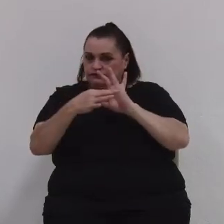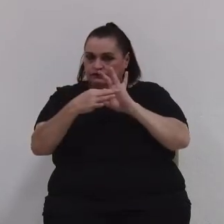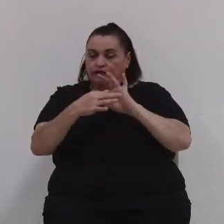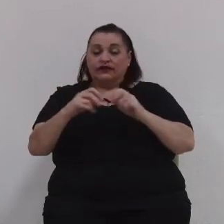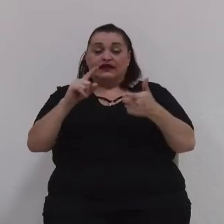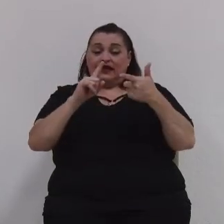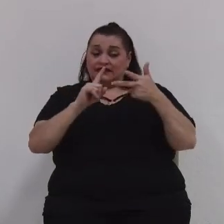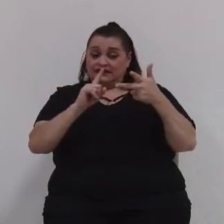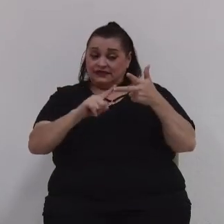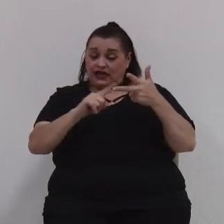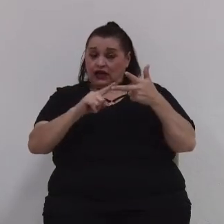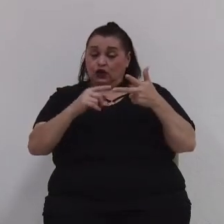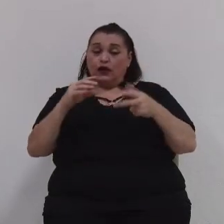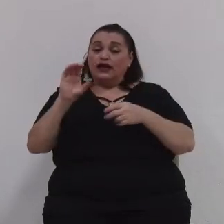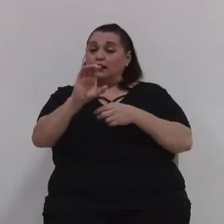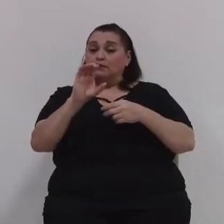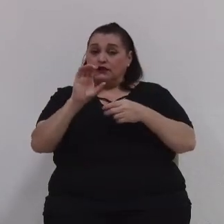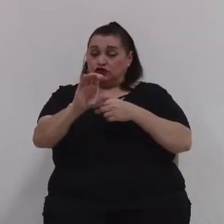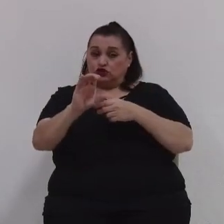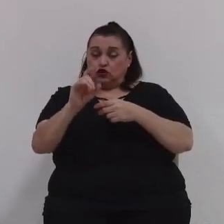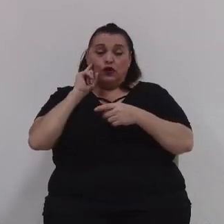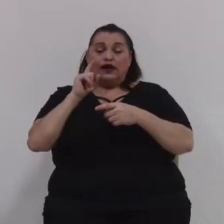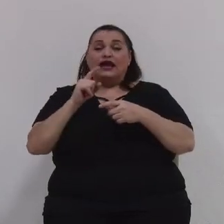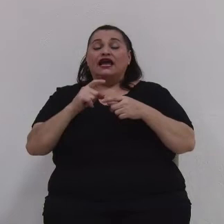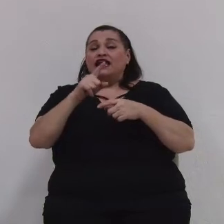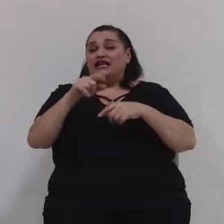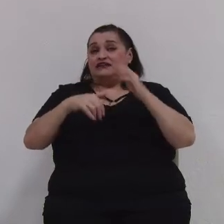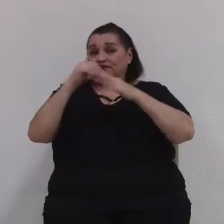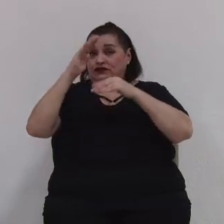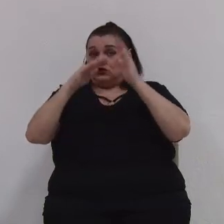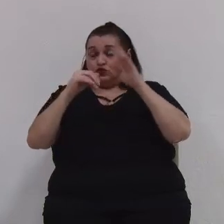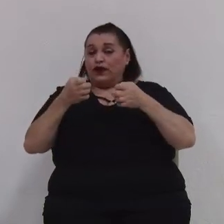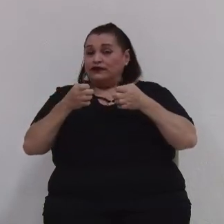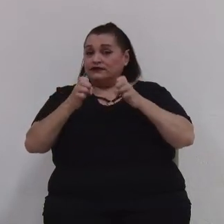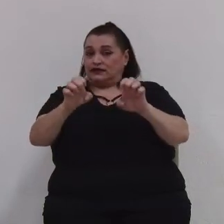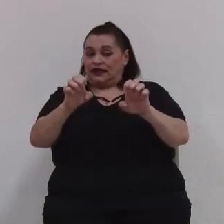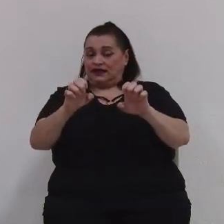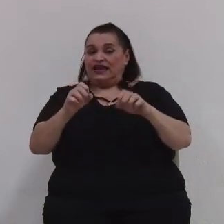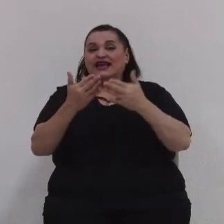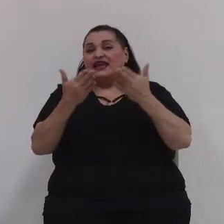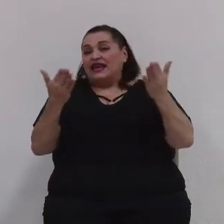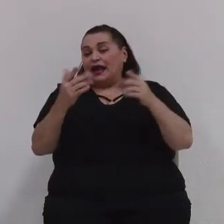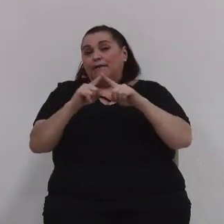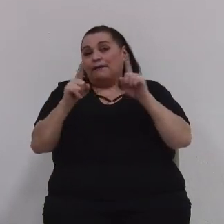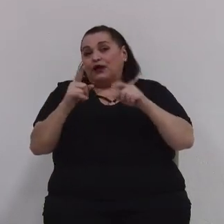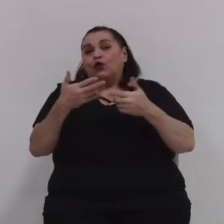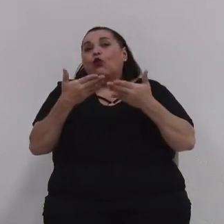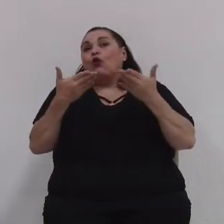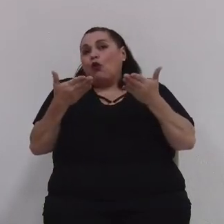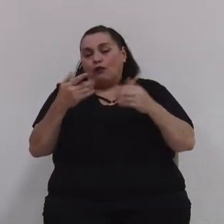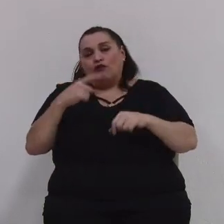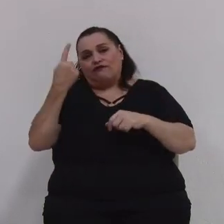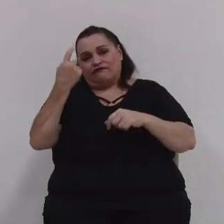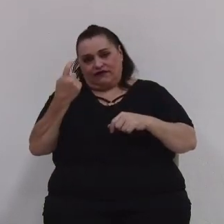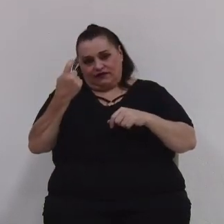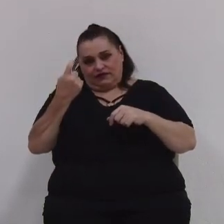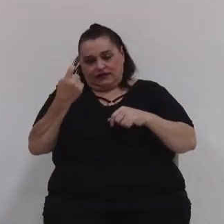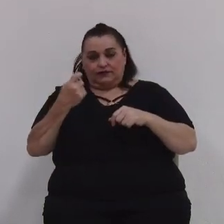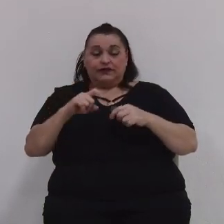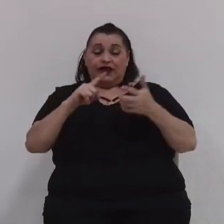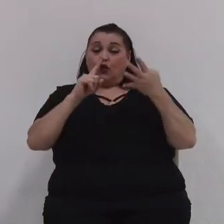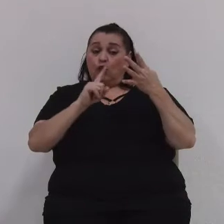Tercero, la inversión en la resiliencia y las infraestructuras estratégicas, y ahí dije el qué, pero me quedé con el cómo. Y en el